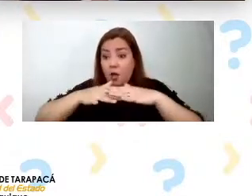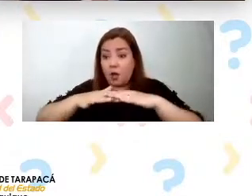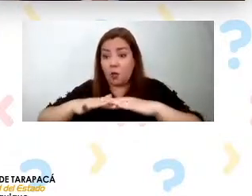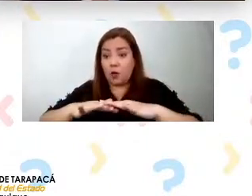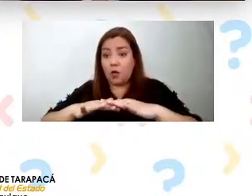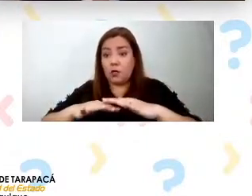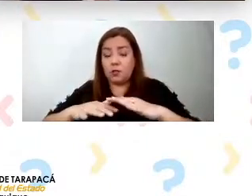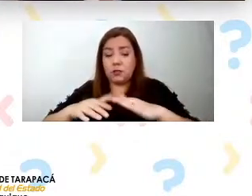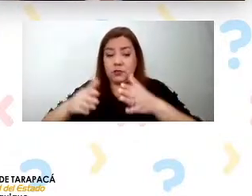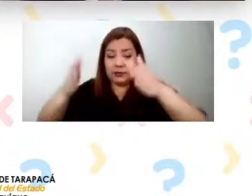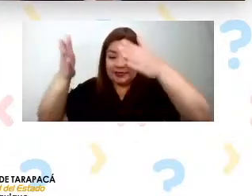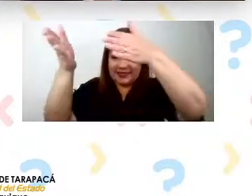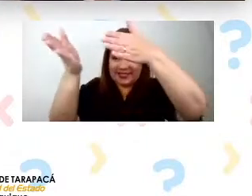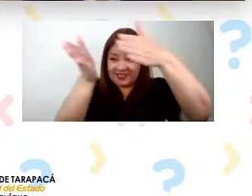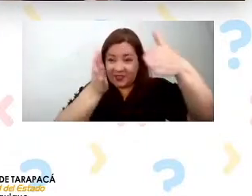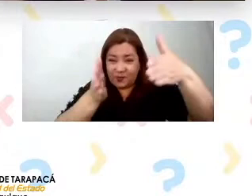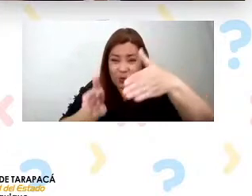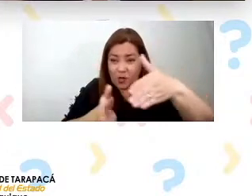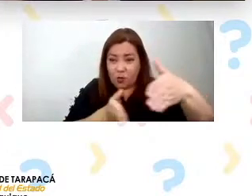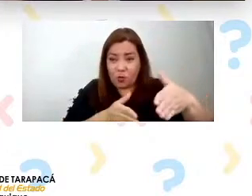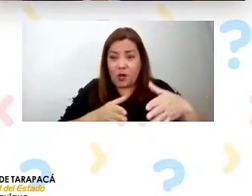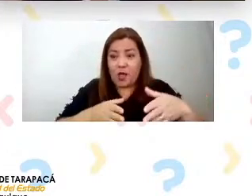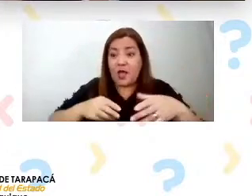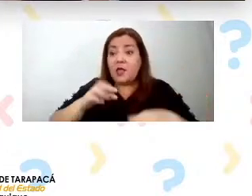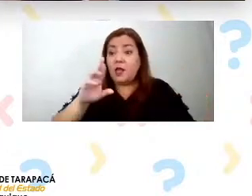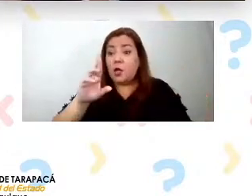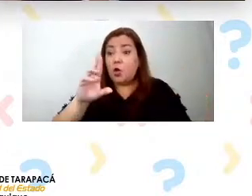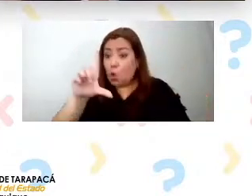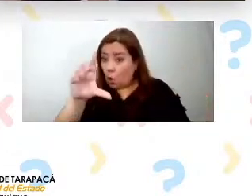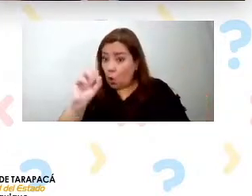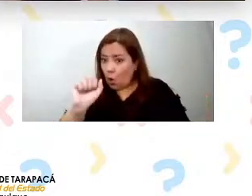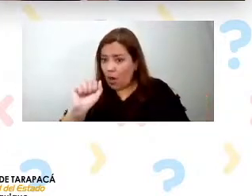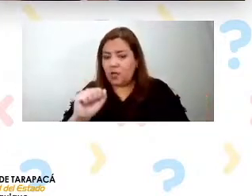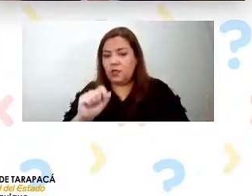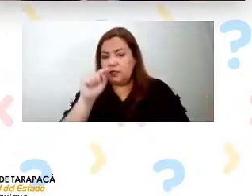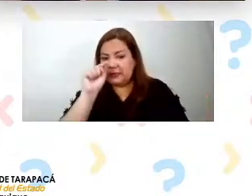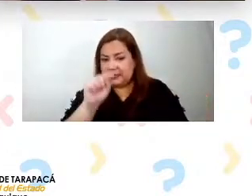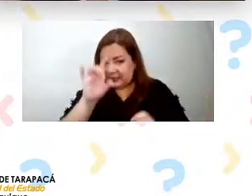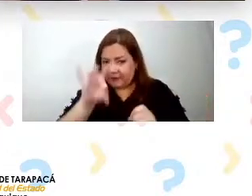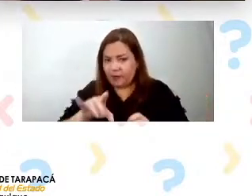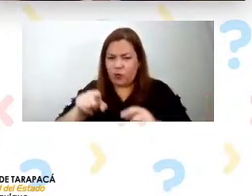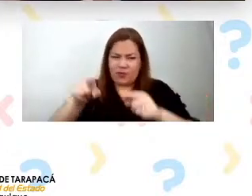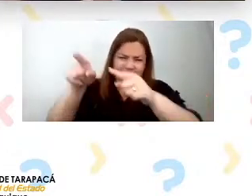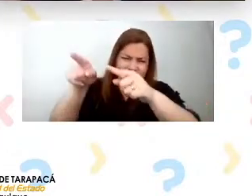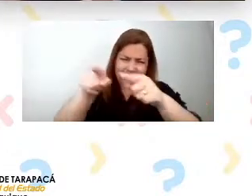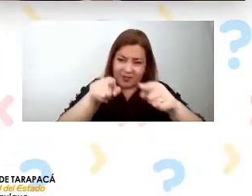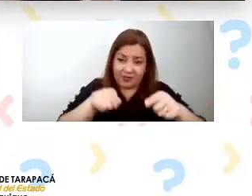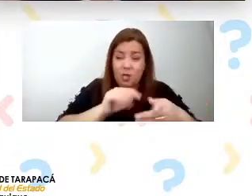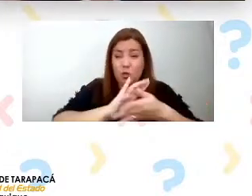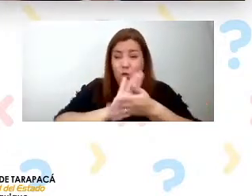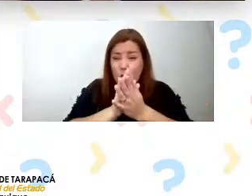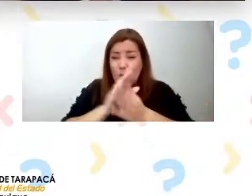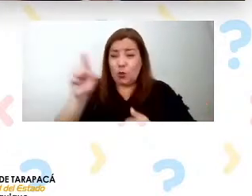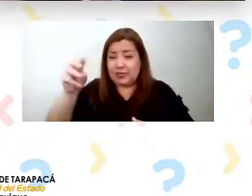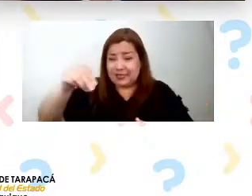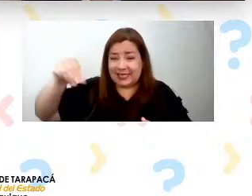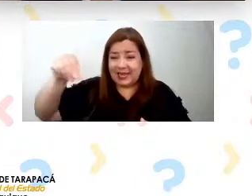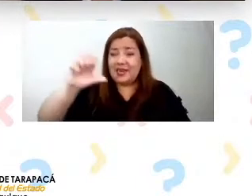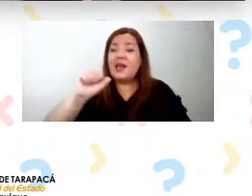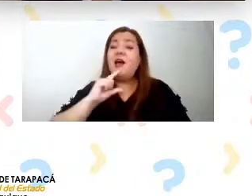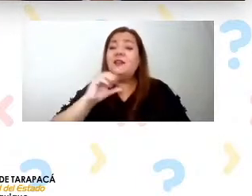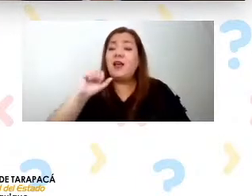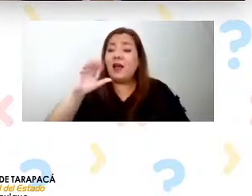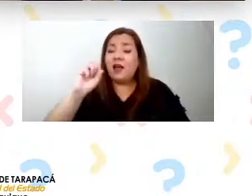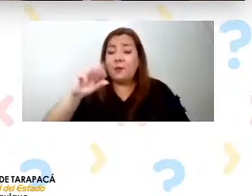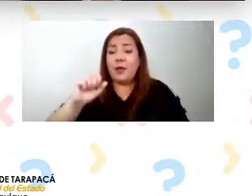la desembocadura del río Loa, y sabemos, ¿no es cierto?, que al atravesar todo el Salar de Atacama, estas aguas contraen muchas